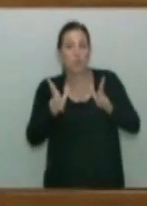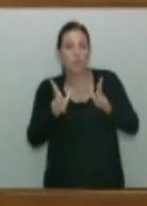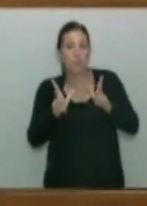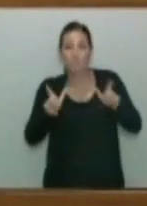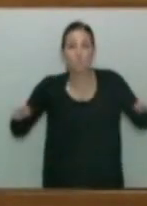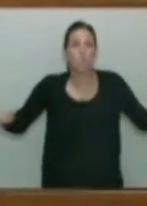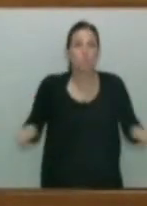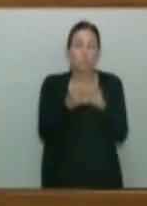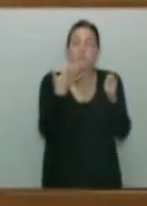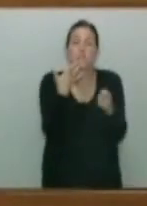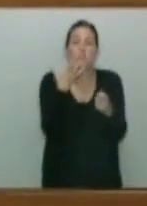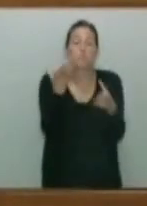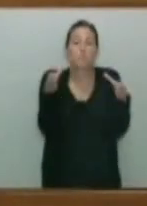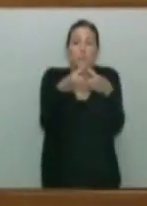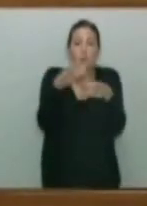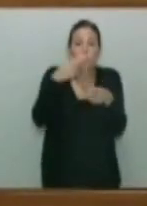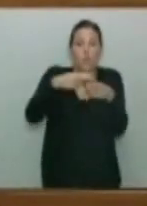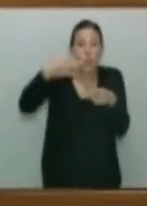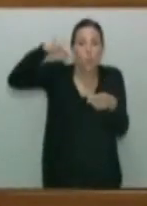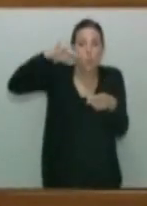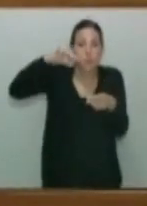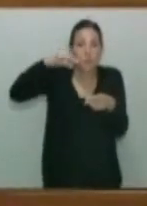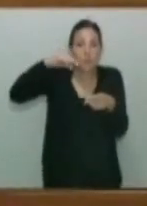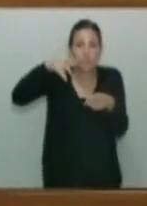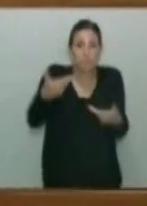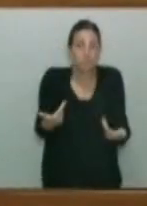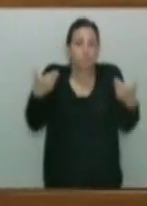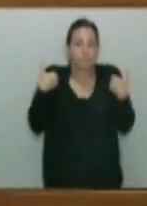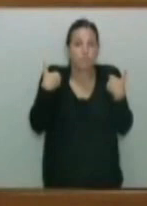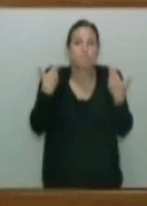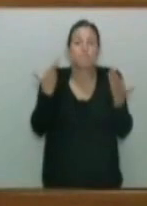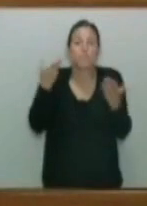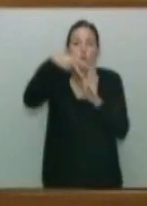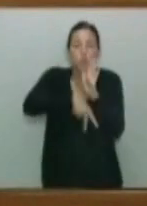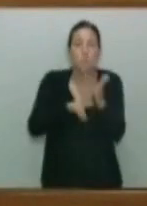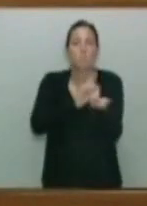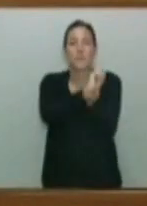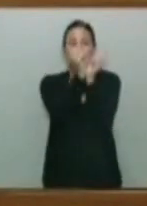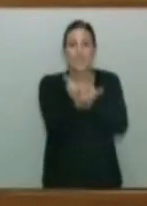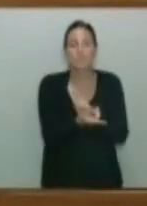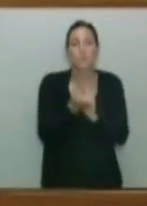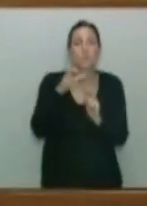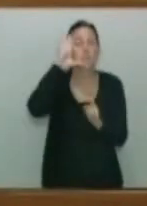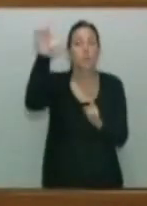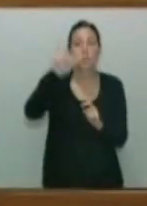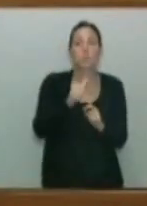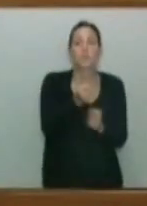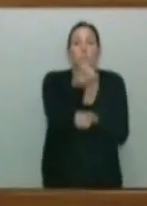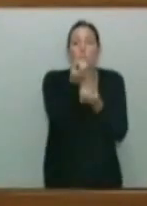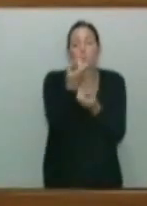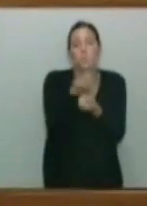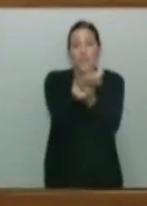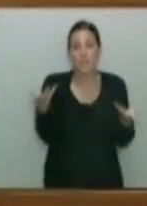se dedicase a cambiar las reformas electorales, obviándose del diálogo, obviando de la participación y escuchando los argumentos de los demás. Pero